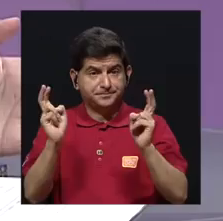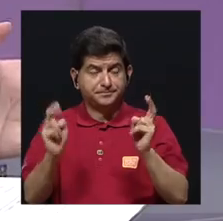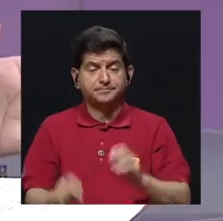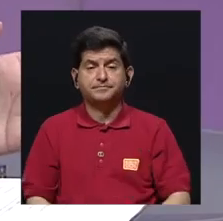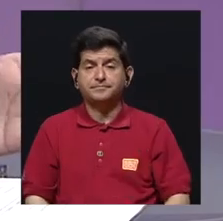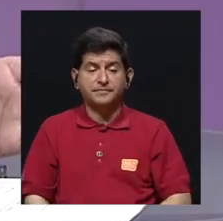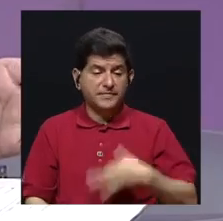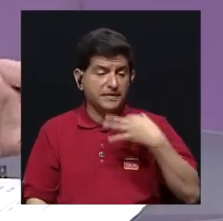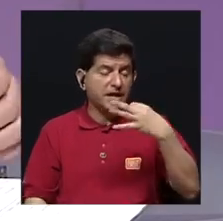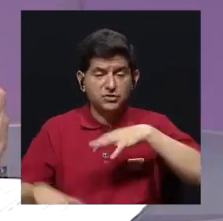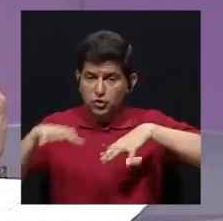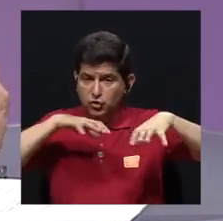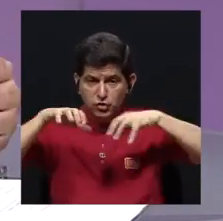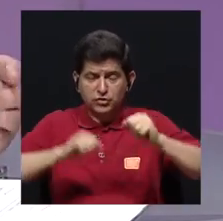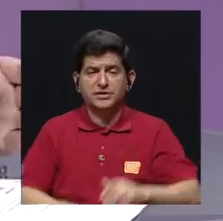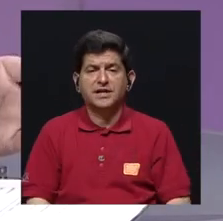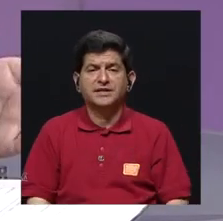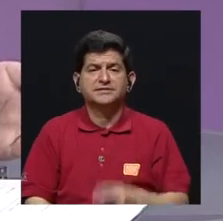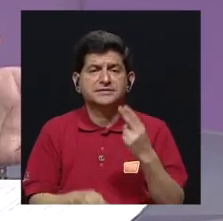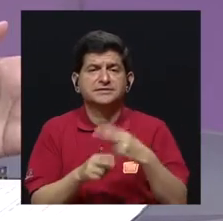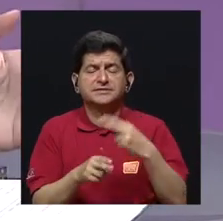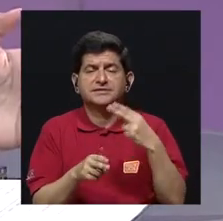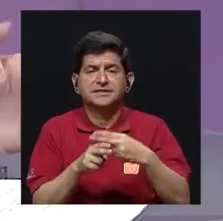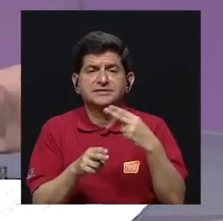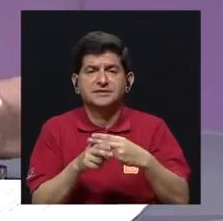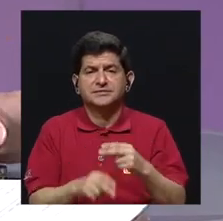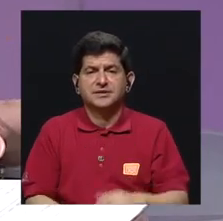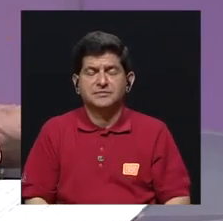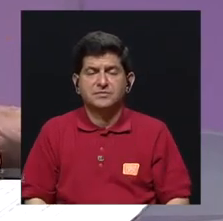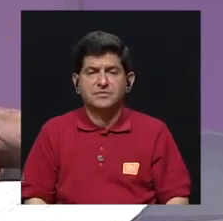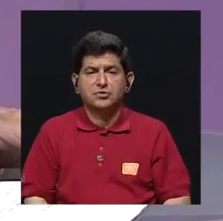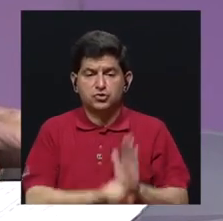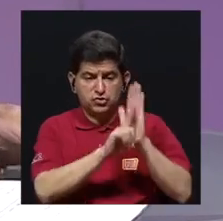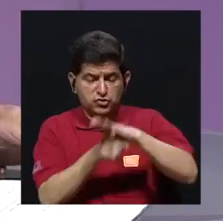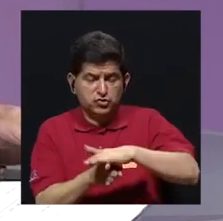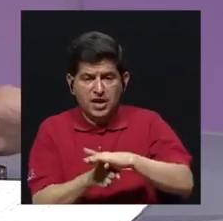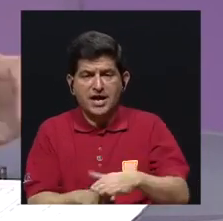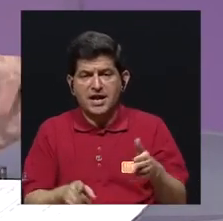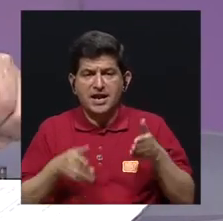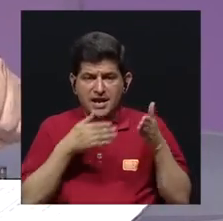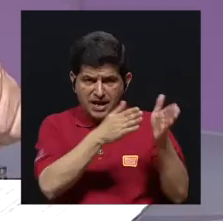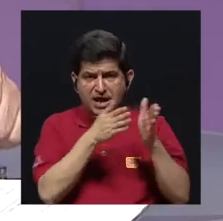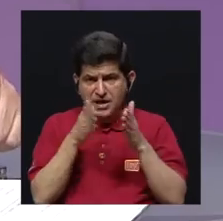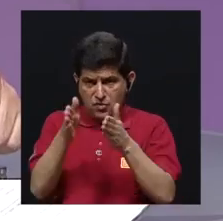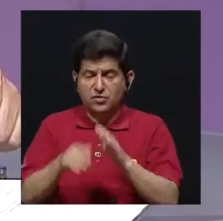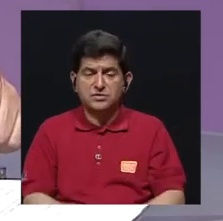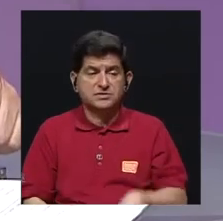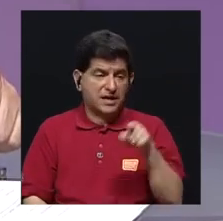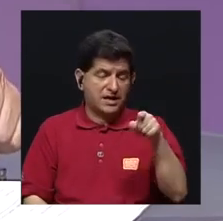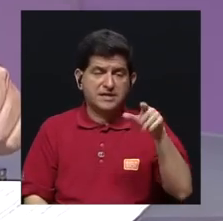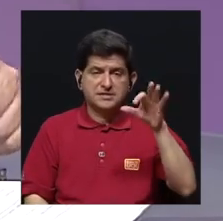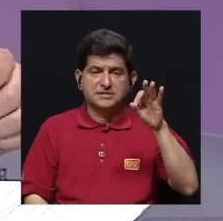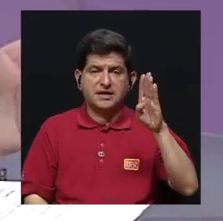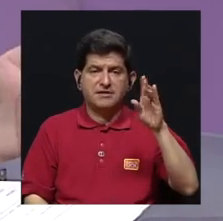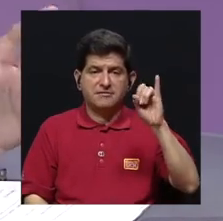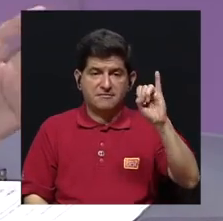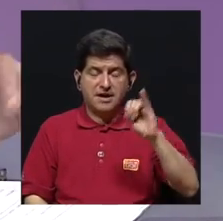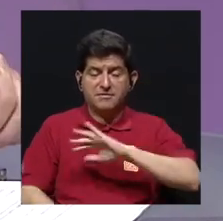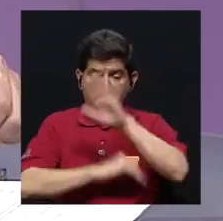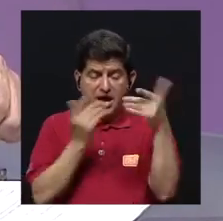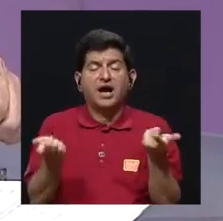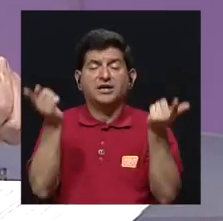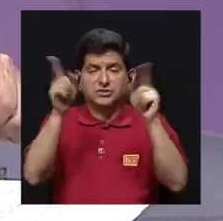nuestra cotidianidad, ¿verdad? Las llamamos, la del acoso callejero, que viste que esta nos llamó Fabi, fue una temática que a todos nos